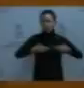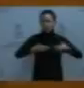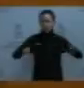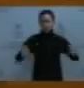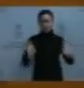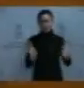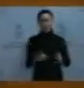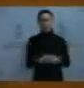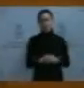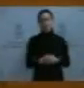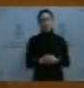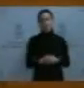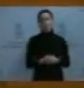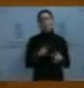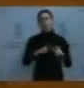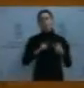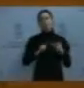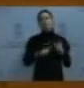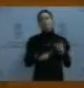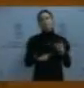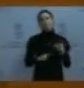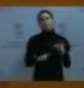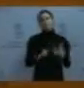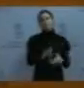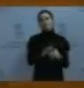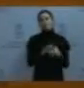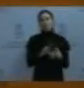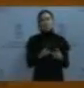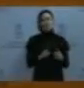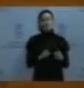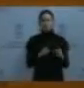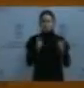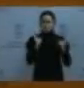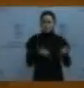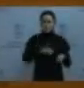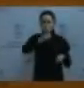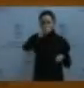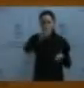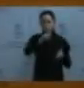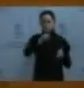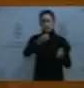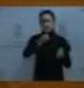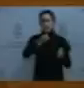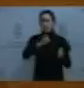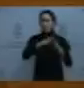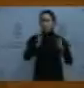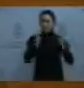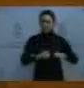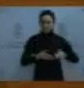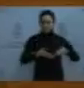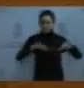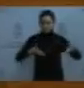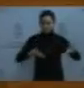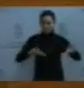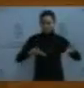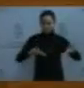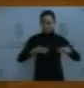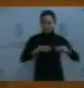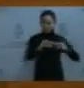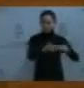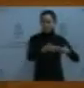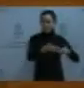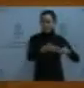luego, le digo tres cosas a este respecto. Que, por cierto, el Gobierno socialista no ha ampliado conciertos educativos, como sí lo hizo